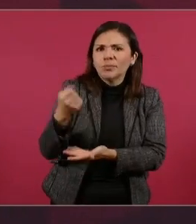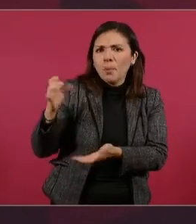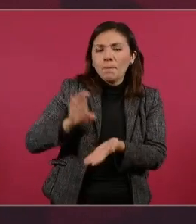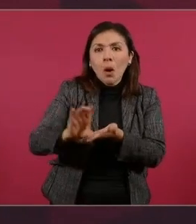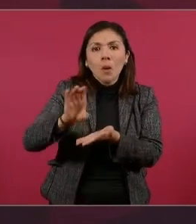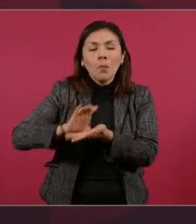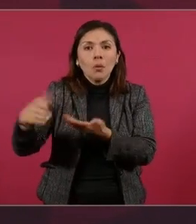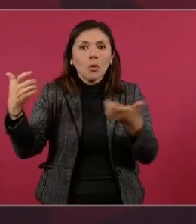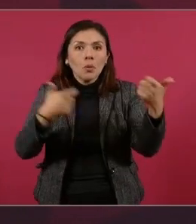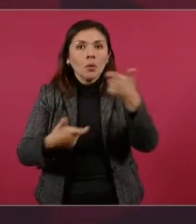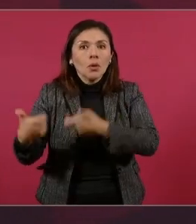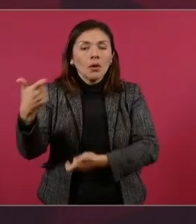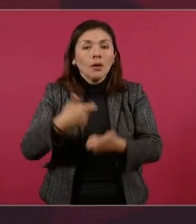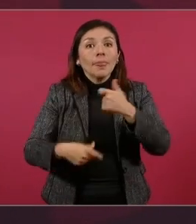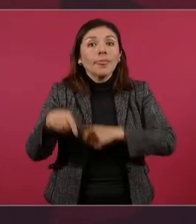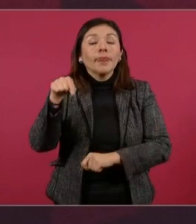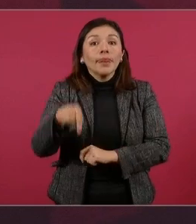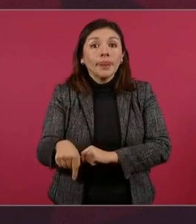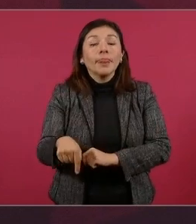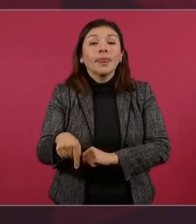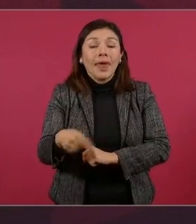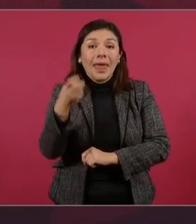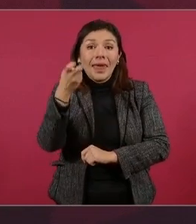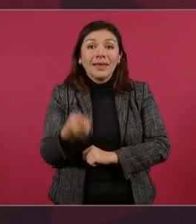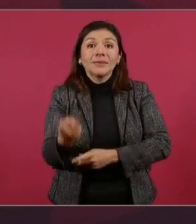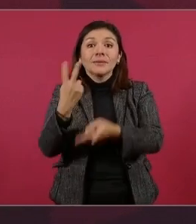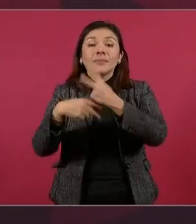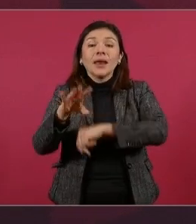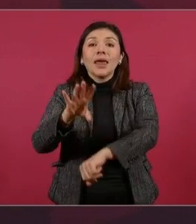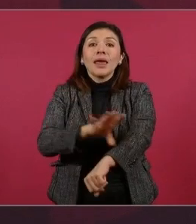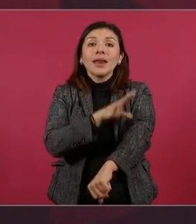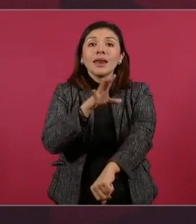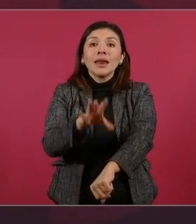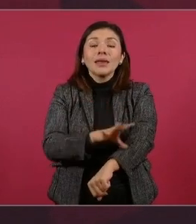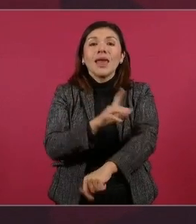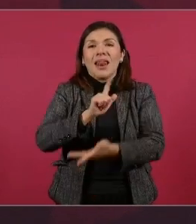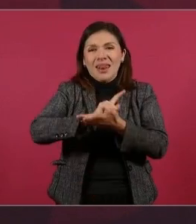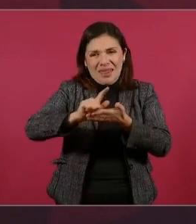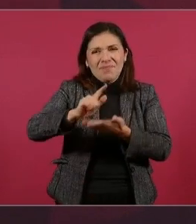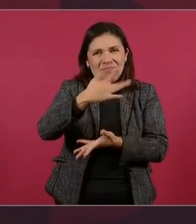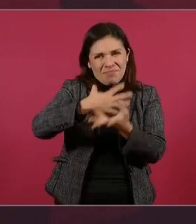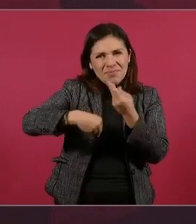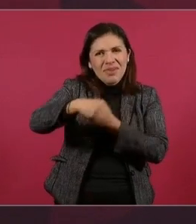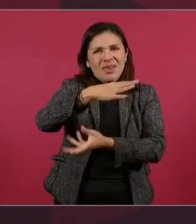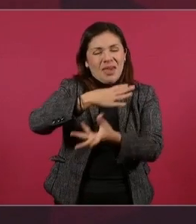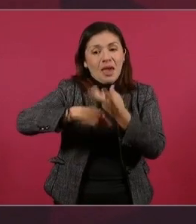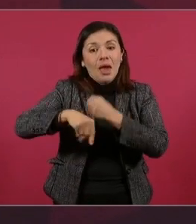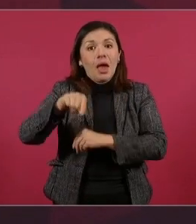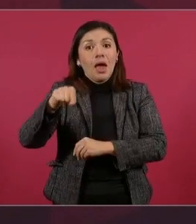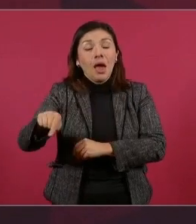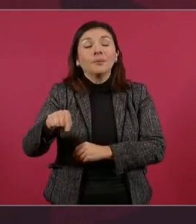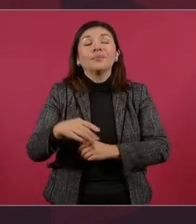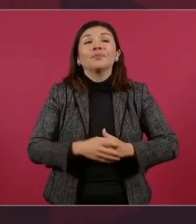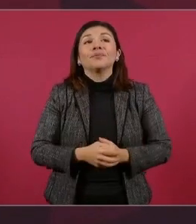inversión y va a ser energía renovable